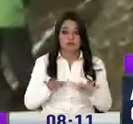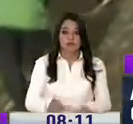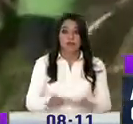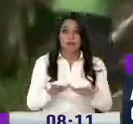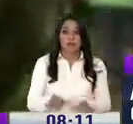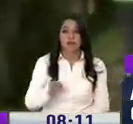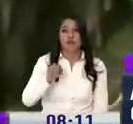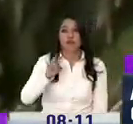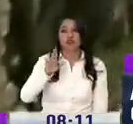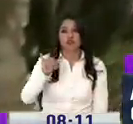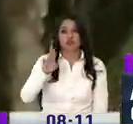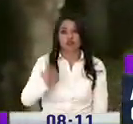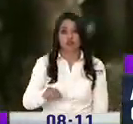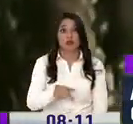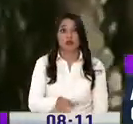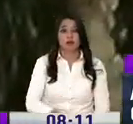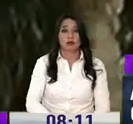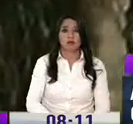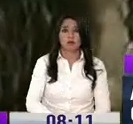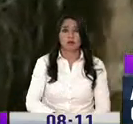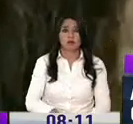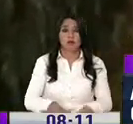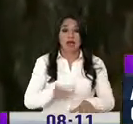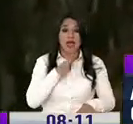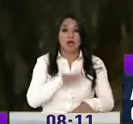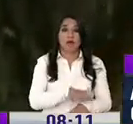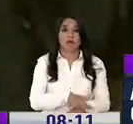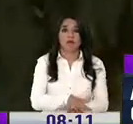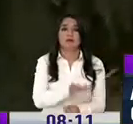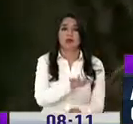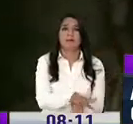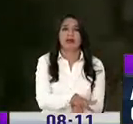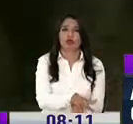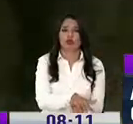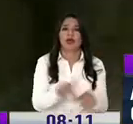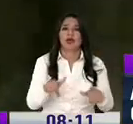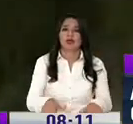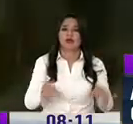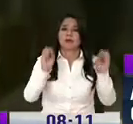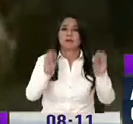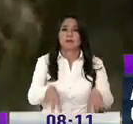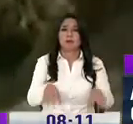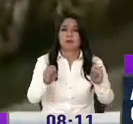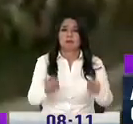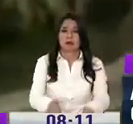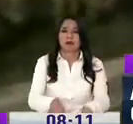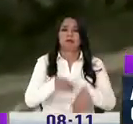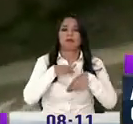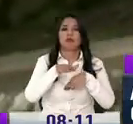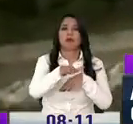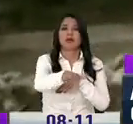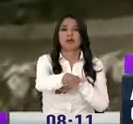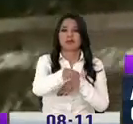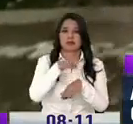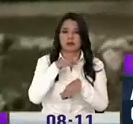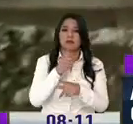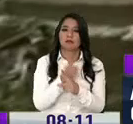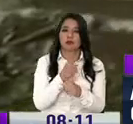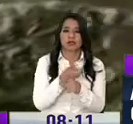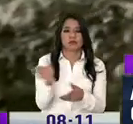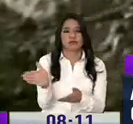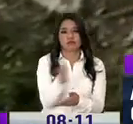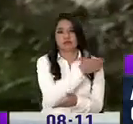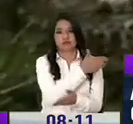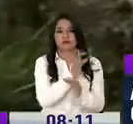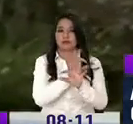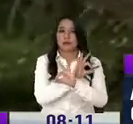Osorio fue que parte de esto, como ven, este desfogue de agua estaba tapado también porque aquí había una especie de puente y eso obviamente ya fue retirado y